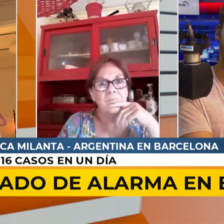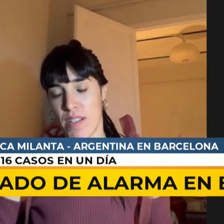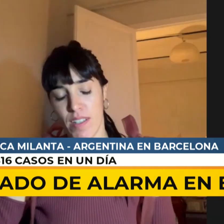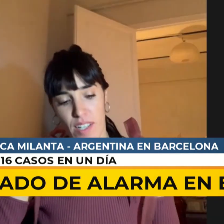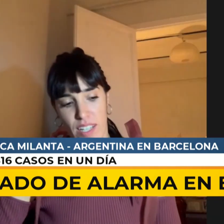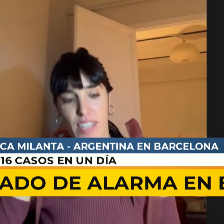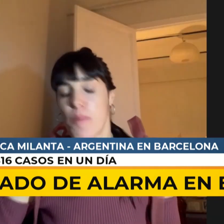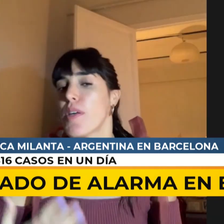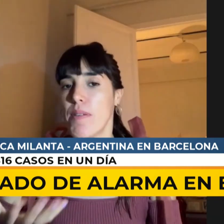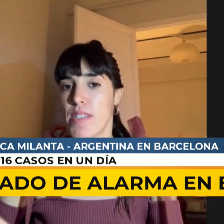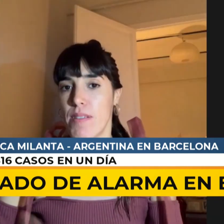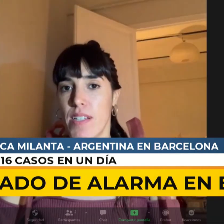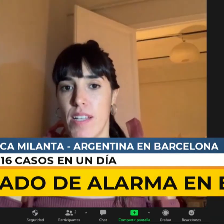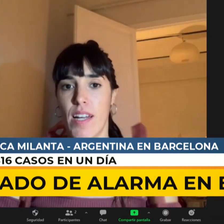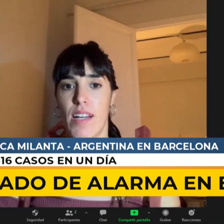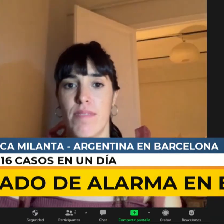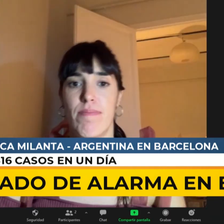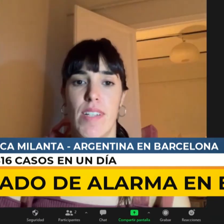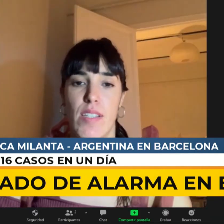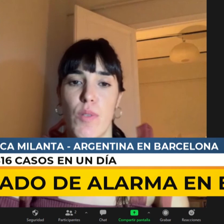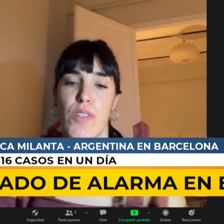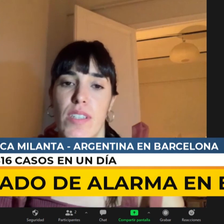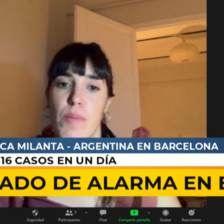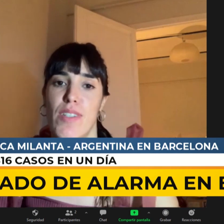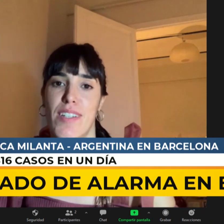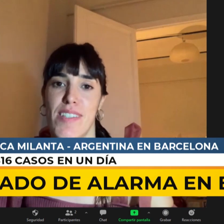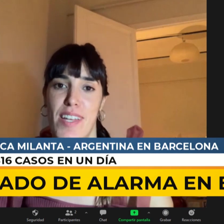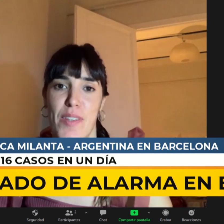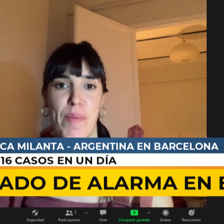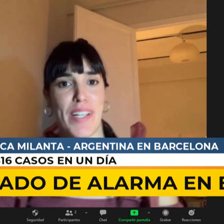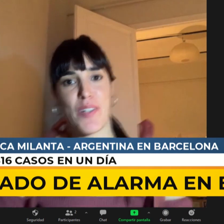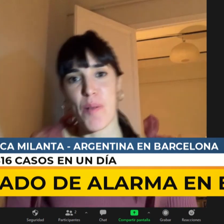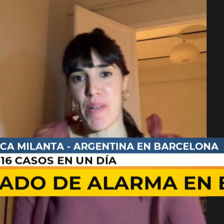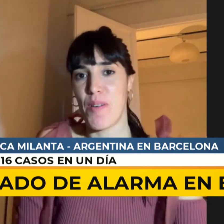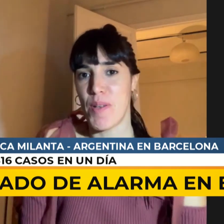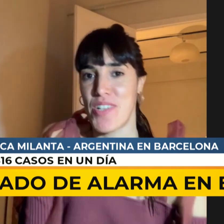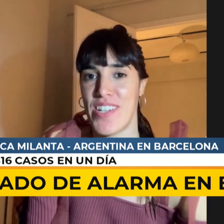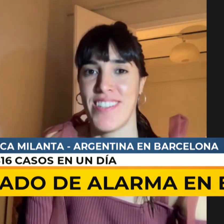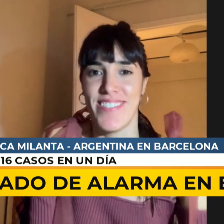poco y también que se pueda visibilizar la situación que estamos atravesando para que no nos pase lo mismo allá.